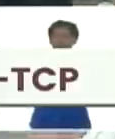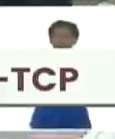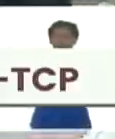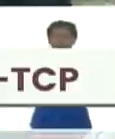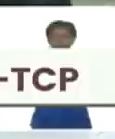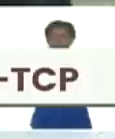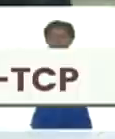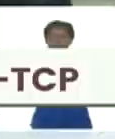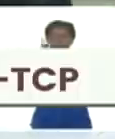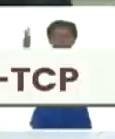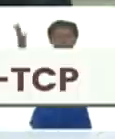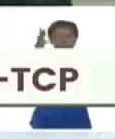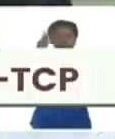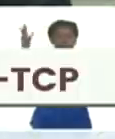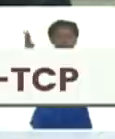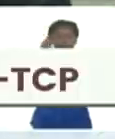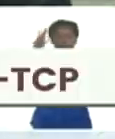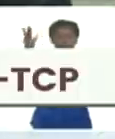climático.